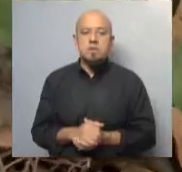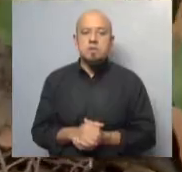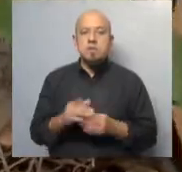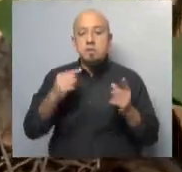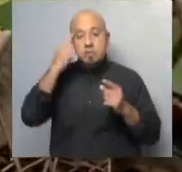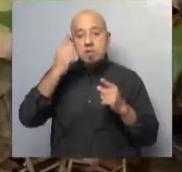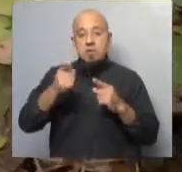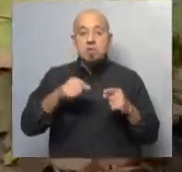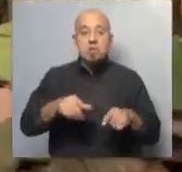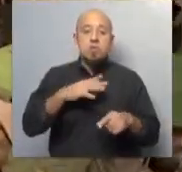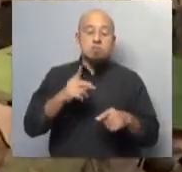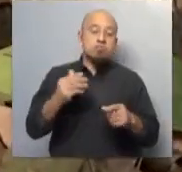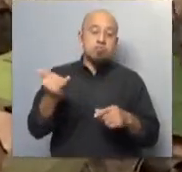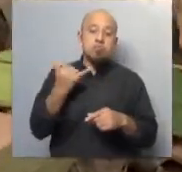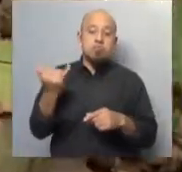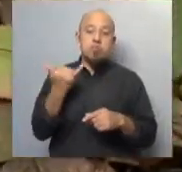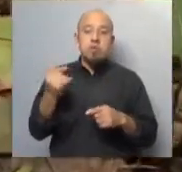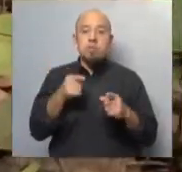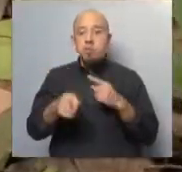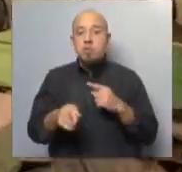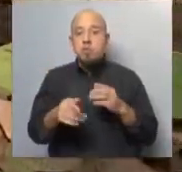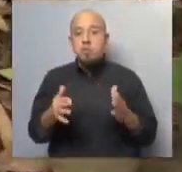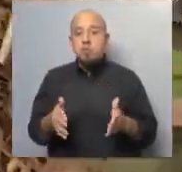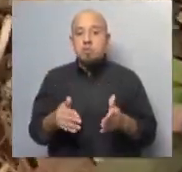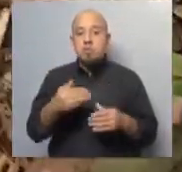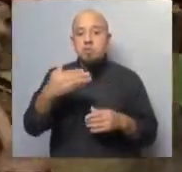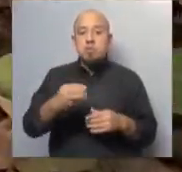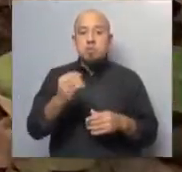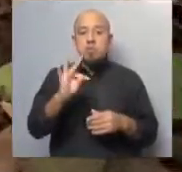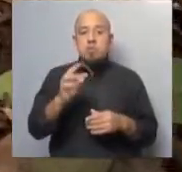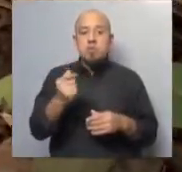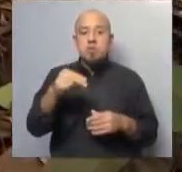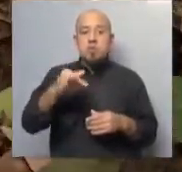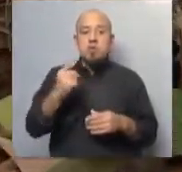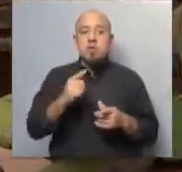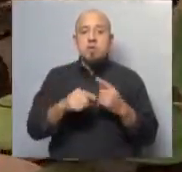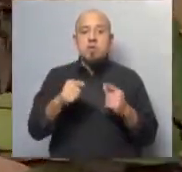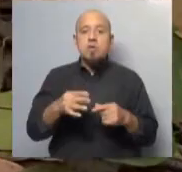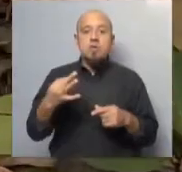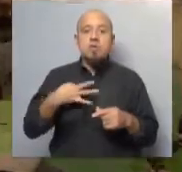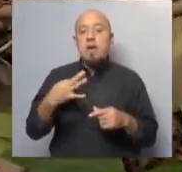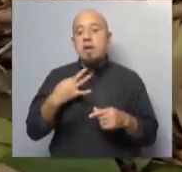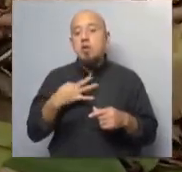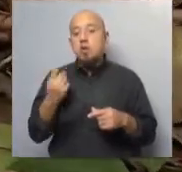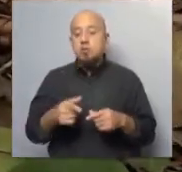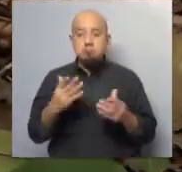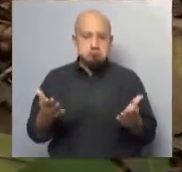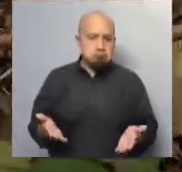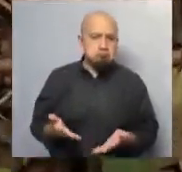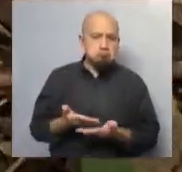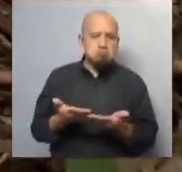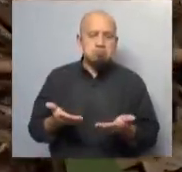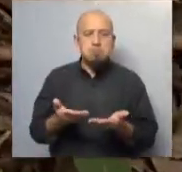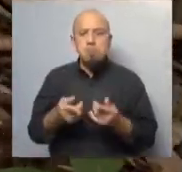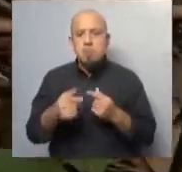Pensemos que es un reino que ha estado mucho tiempo bajo la sombra de la botánica y que en los últimos años ha tenido un protagonismo brutal en el momento